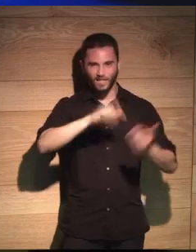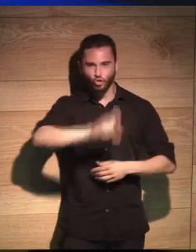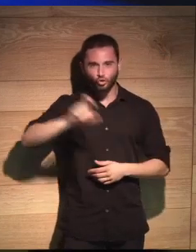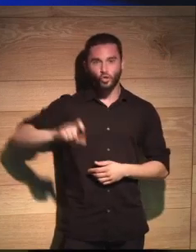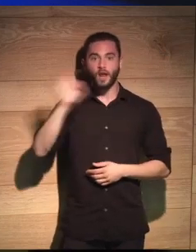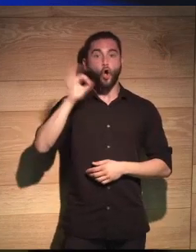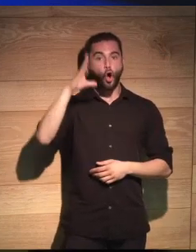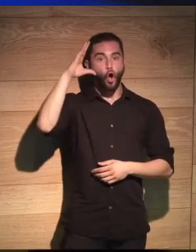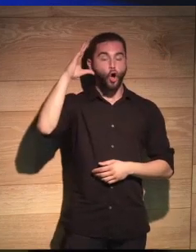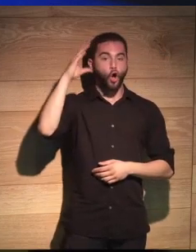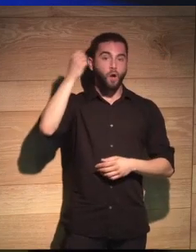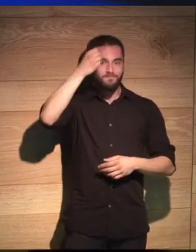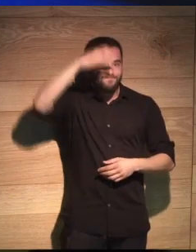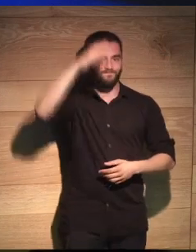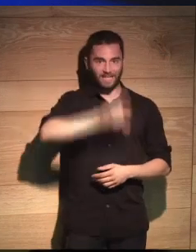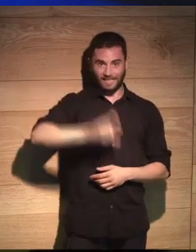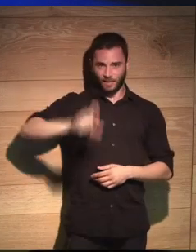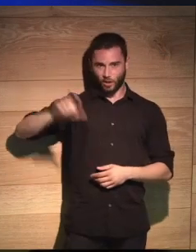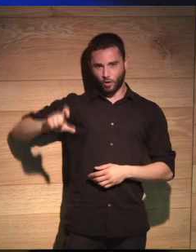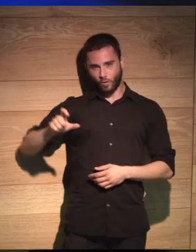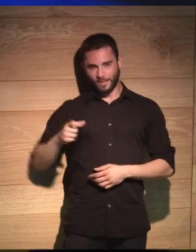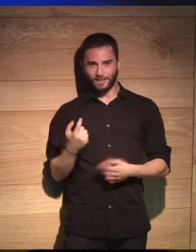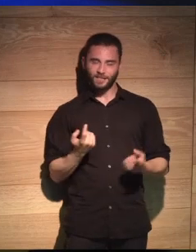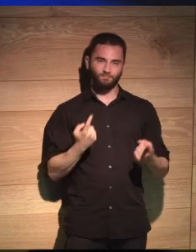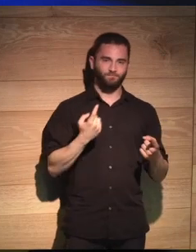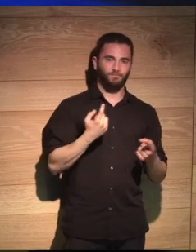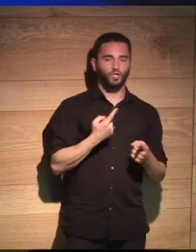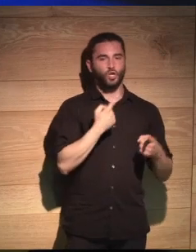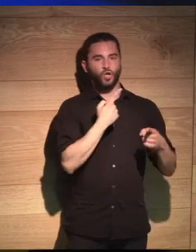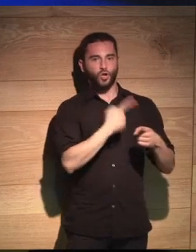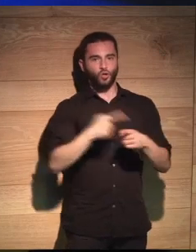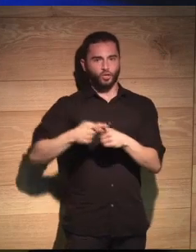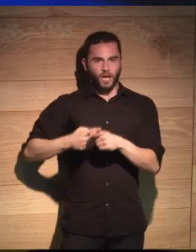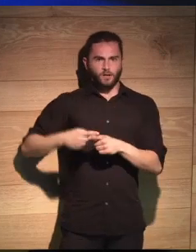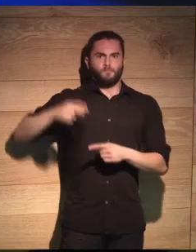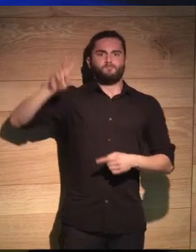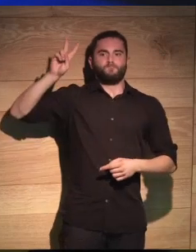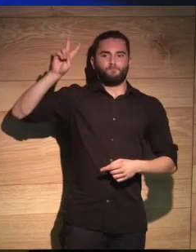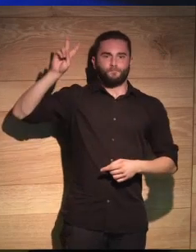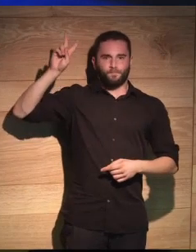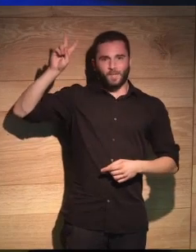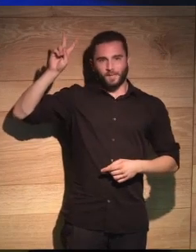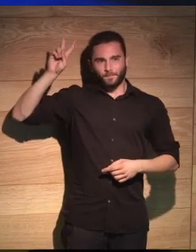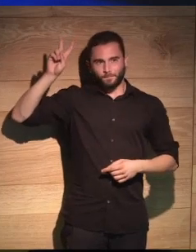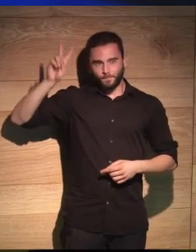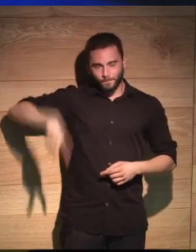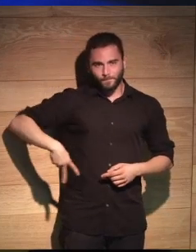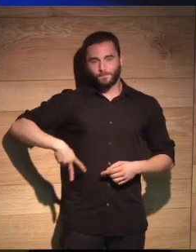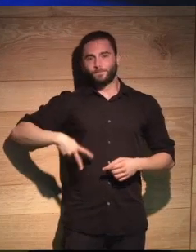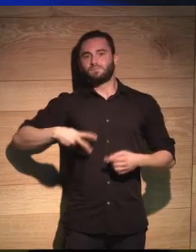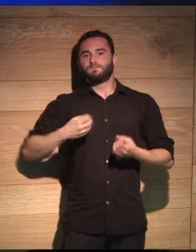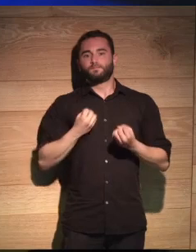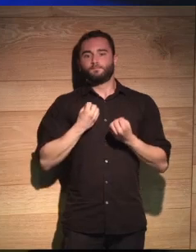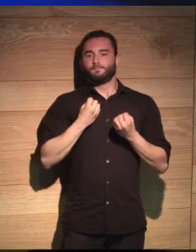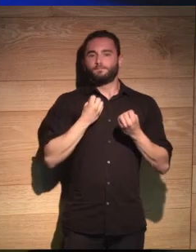han contado de una forma un poco vanidosa la guerra de España, hablando de su importancia, ¿no? Dice, cuando los